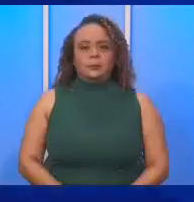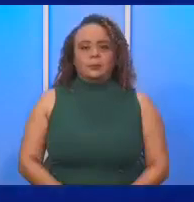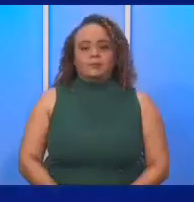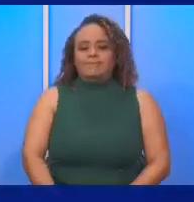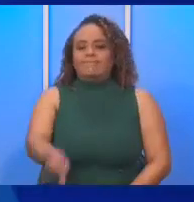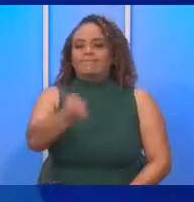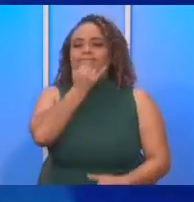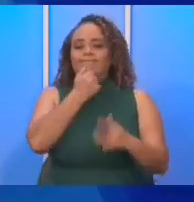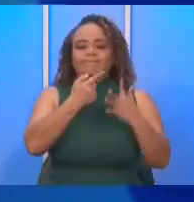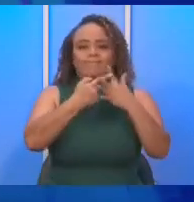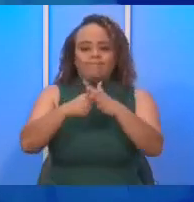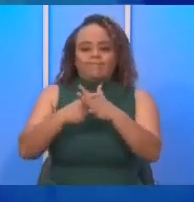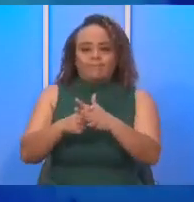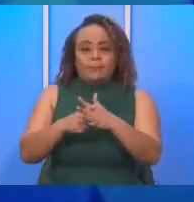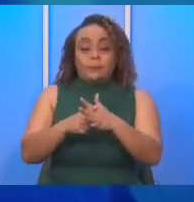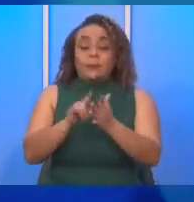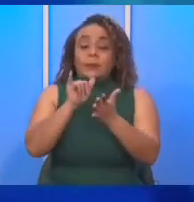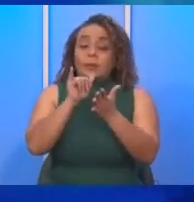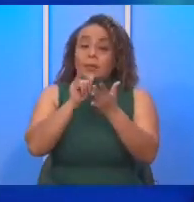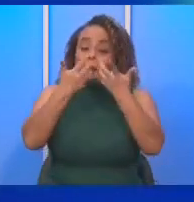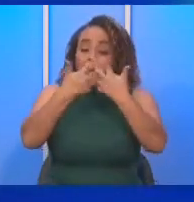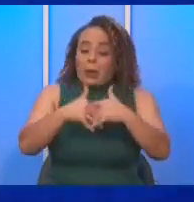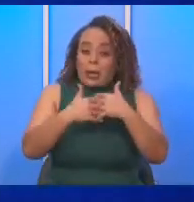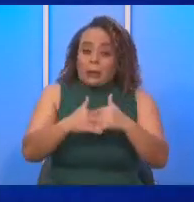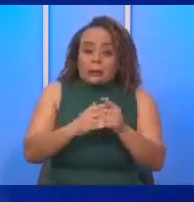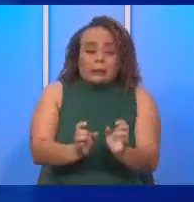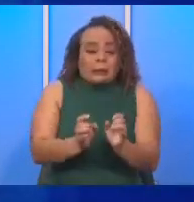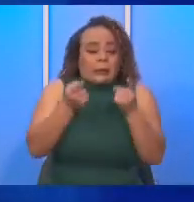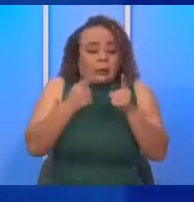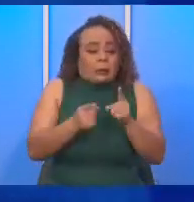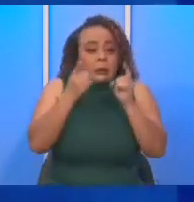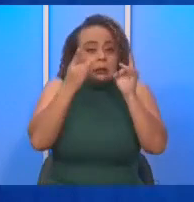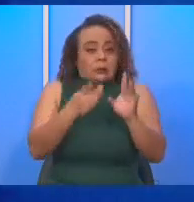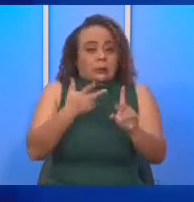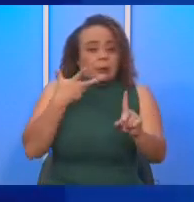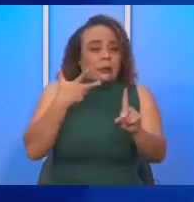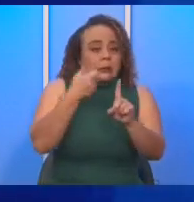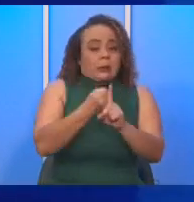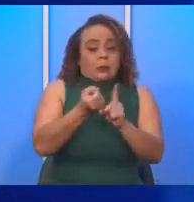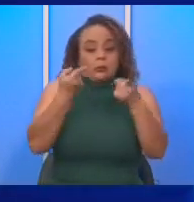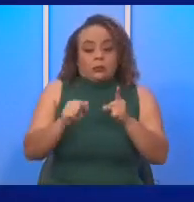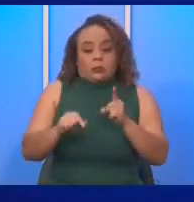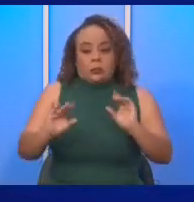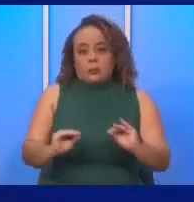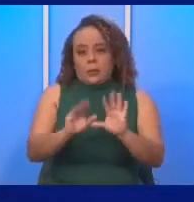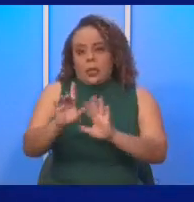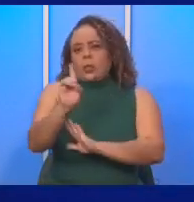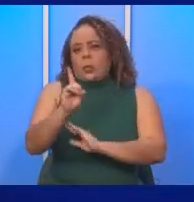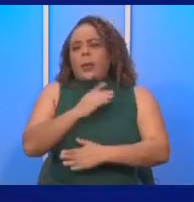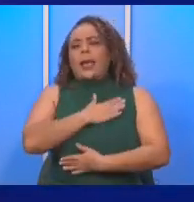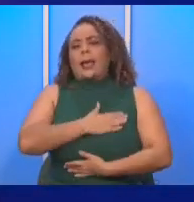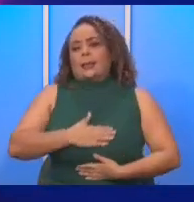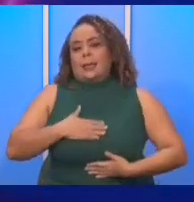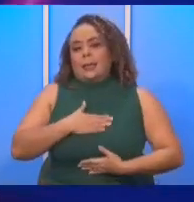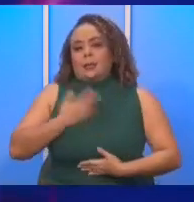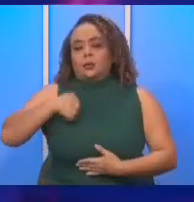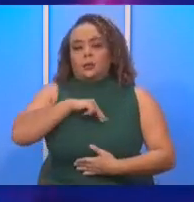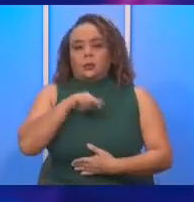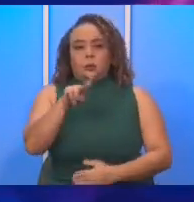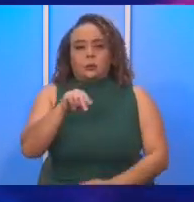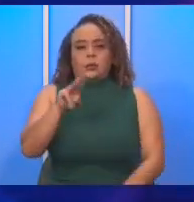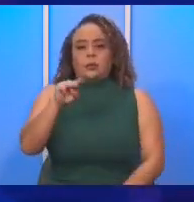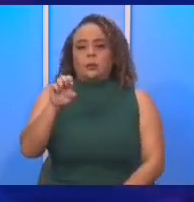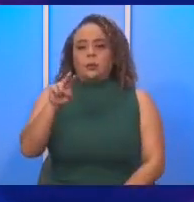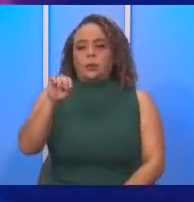Y una falla mecánica sería el causante del trágico y mortal accidente ocurrido esta mañana en la zona de Atenas. Nuestra